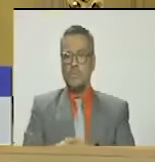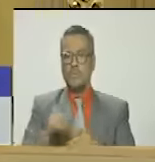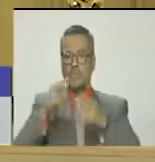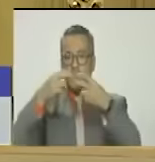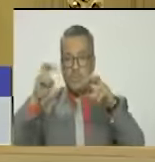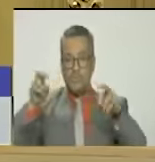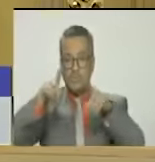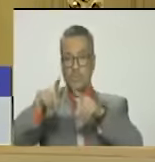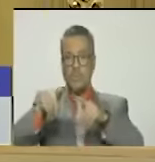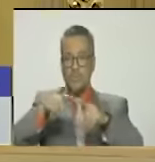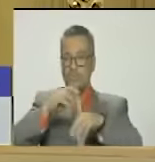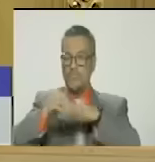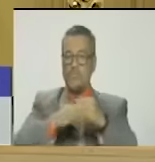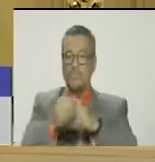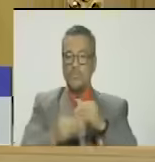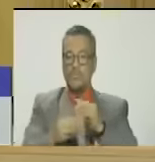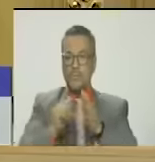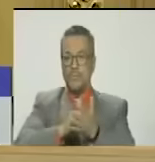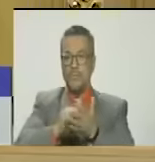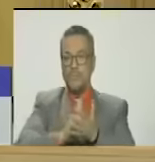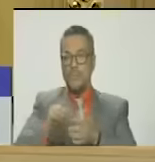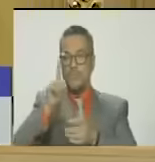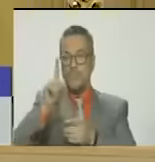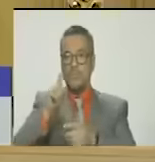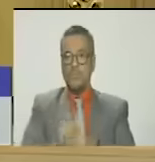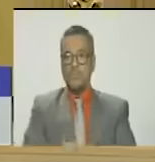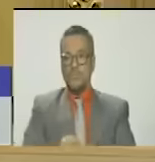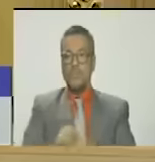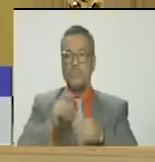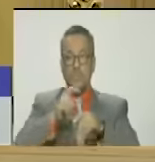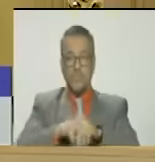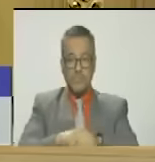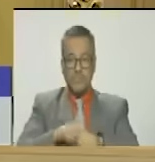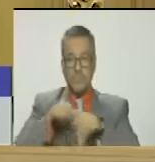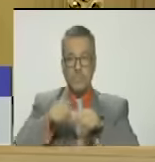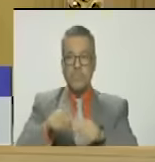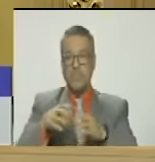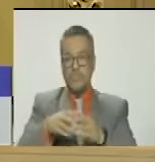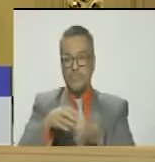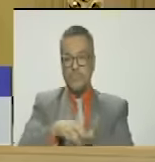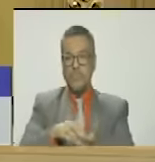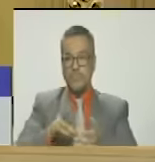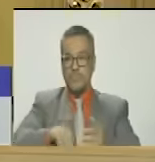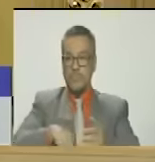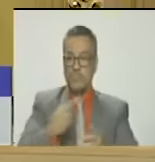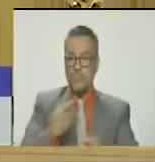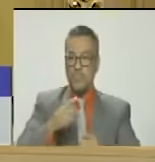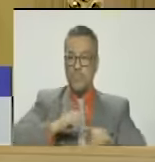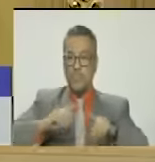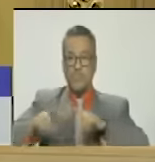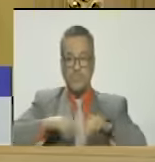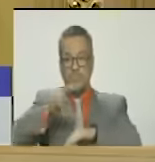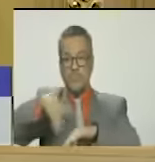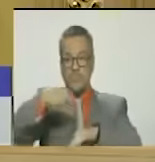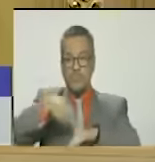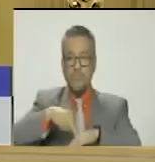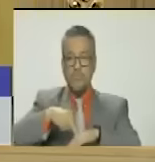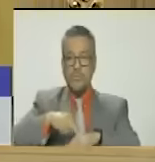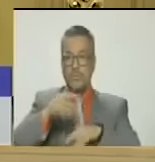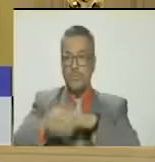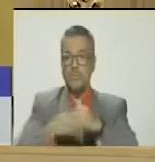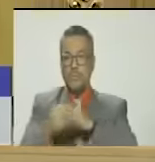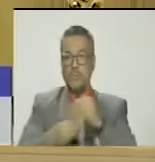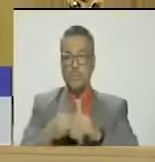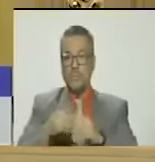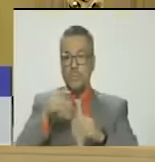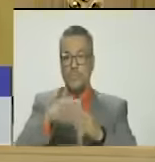Título 1, disposiciones generales. Artículo 1, carácter y sede. El poder legislativo nacional se ejerce